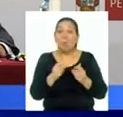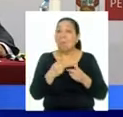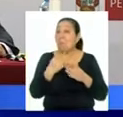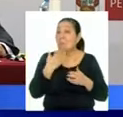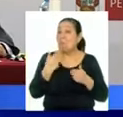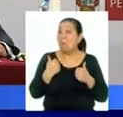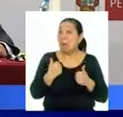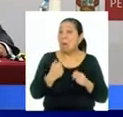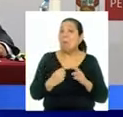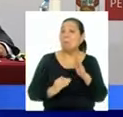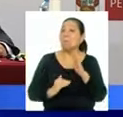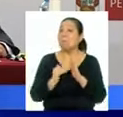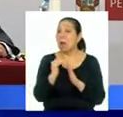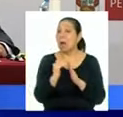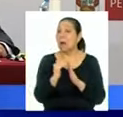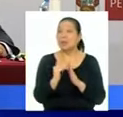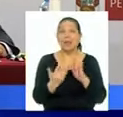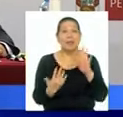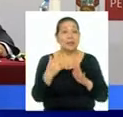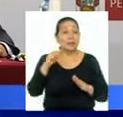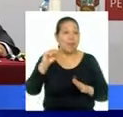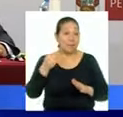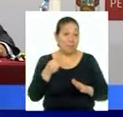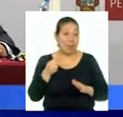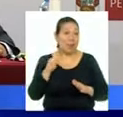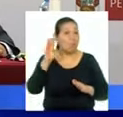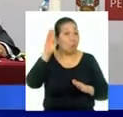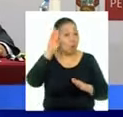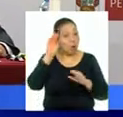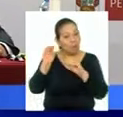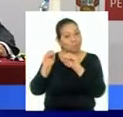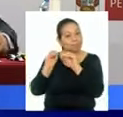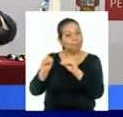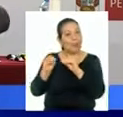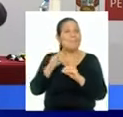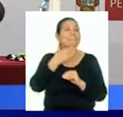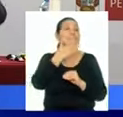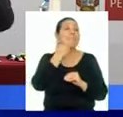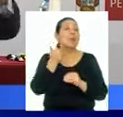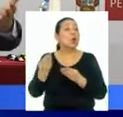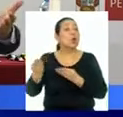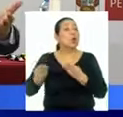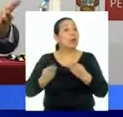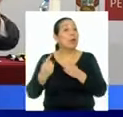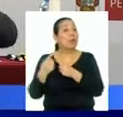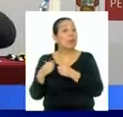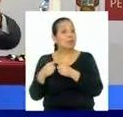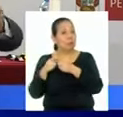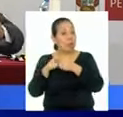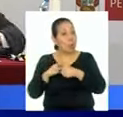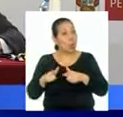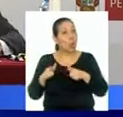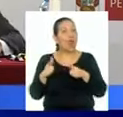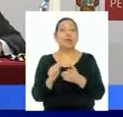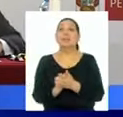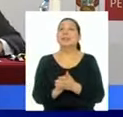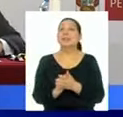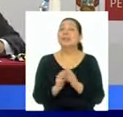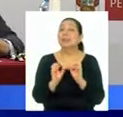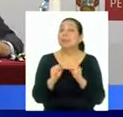éxito. Más de 15.000 policías han sido capacitados para un mejor servicio en diversas áreas,